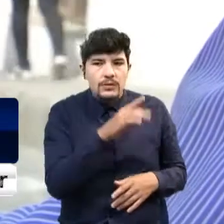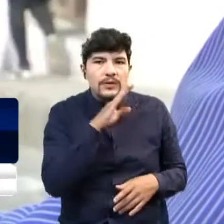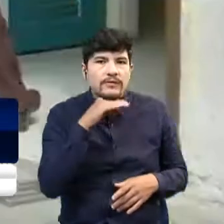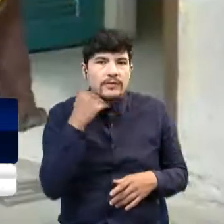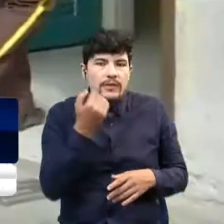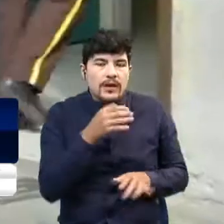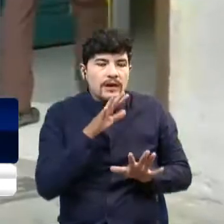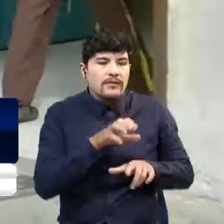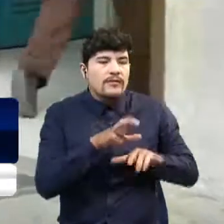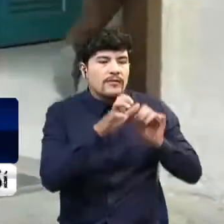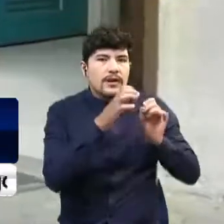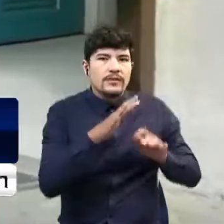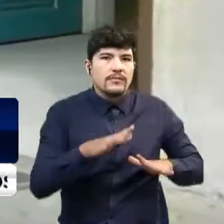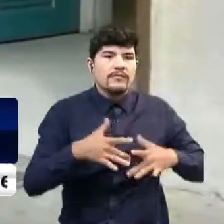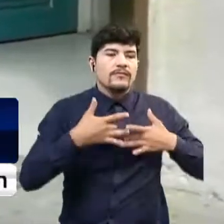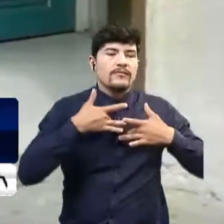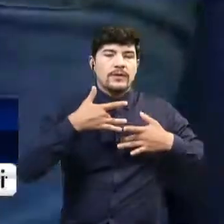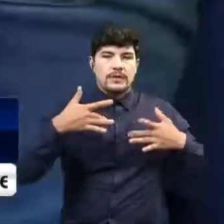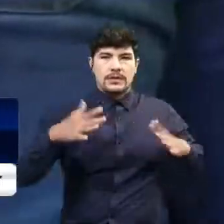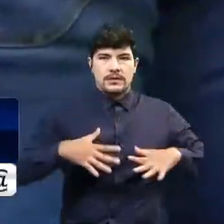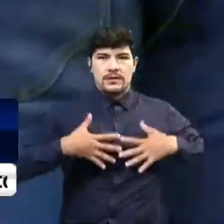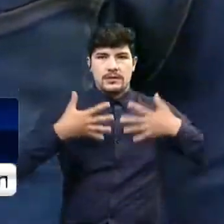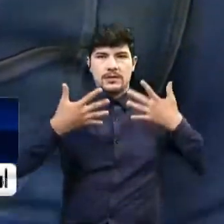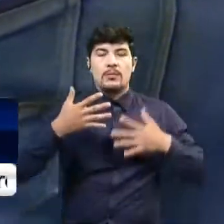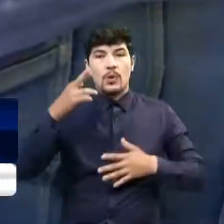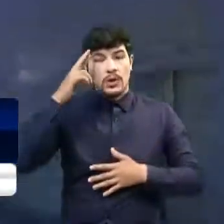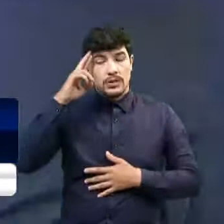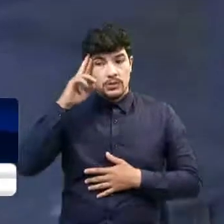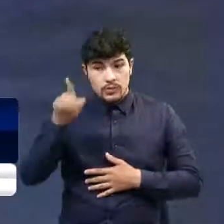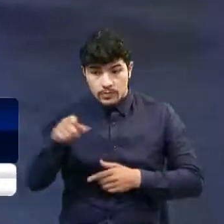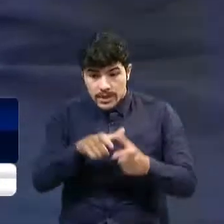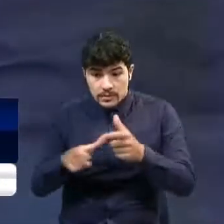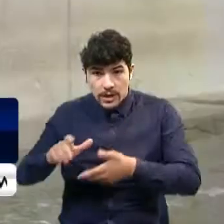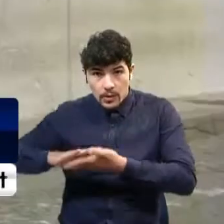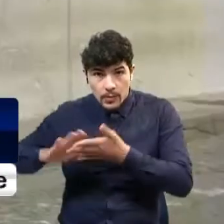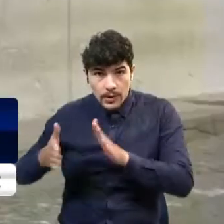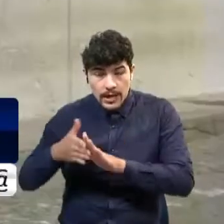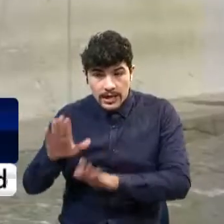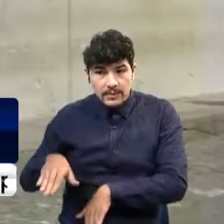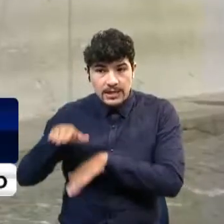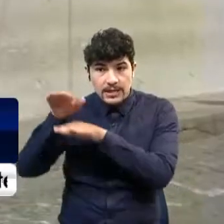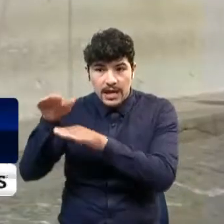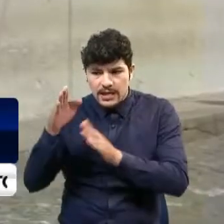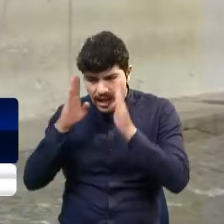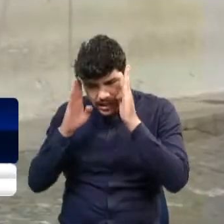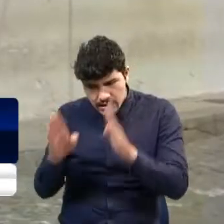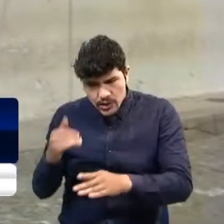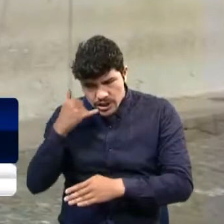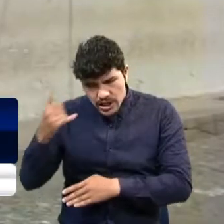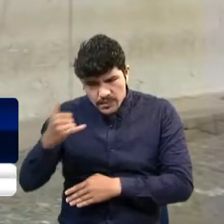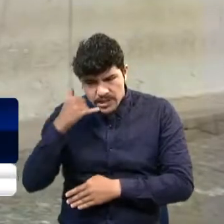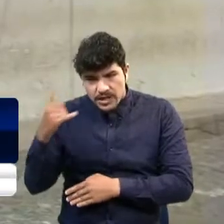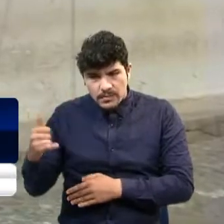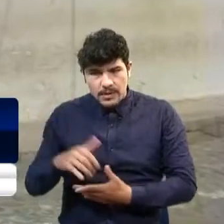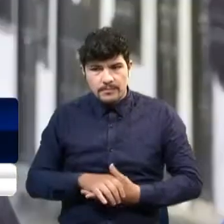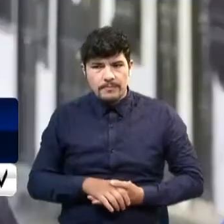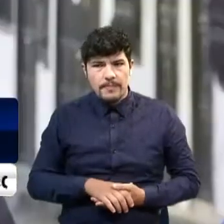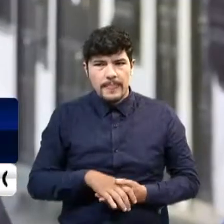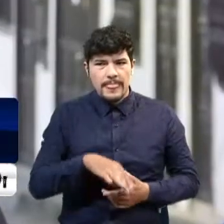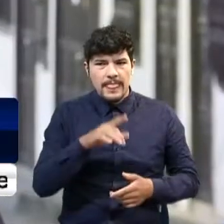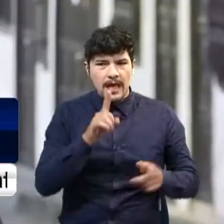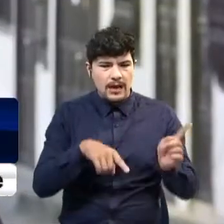respiratoria para uno de los representantes de la comunidad la atención en citas le deja dudas llaman dentro del avión